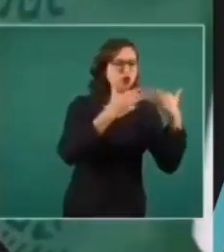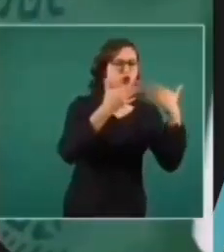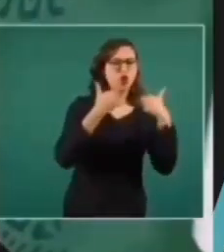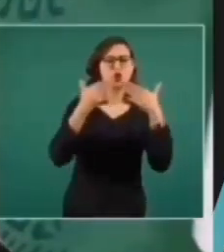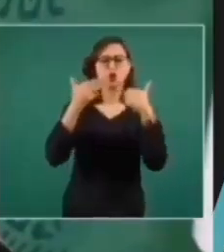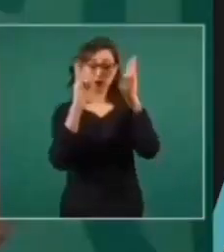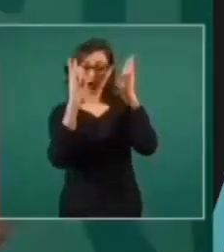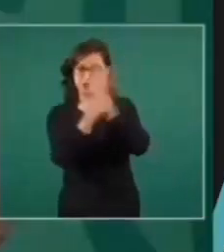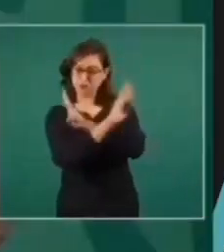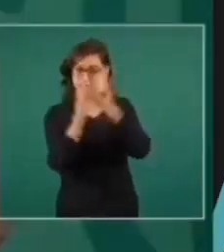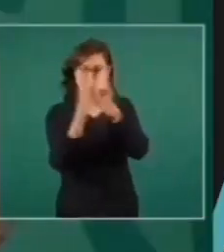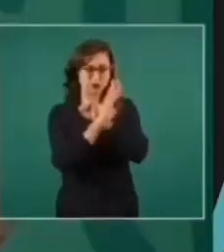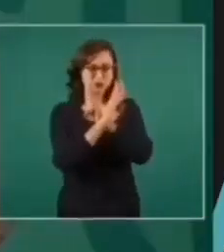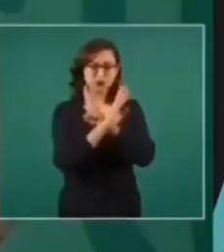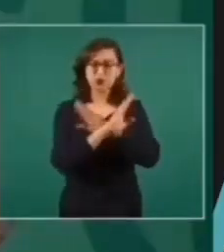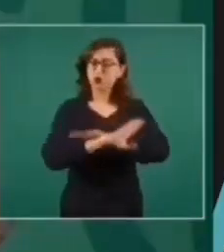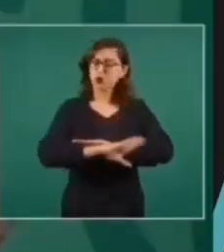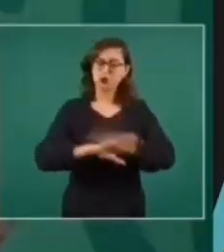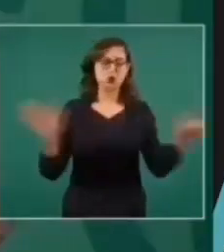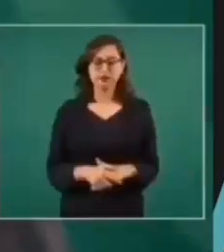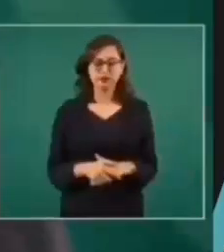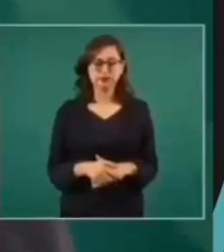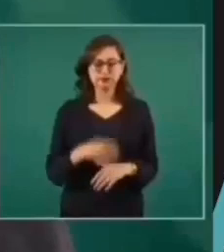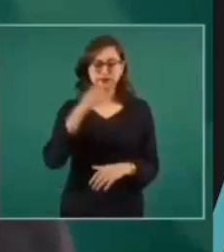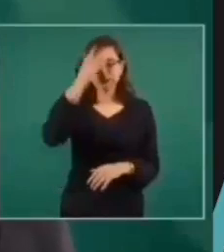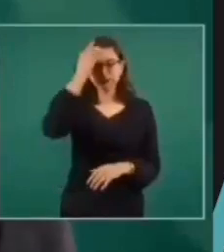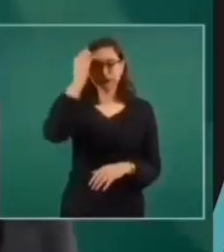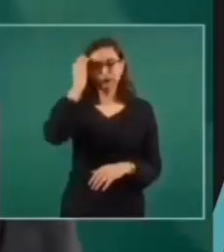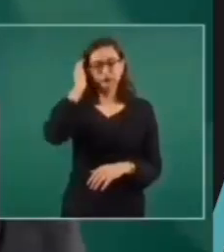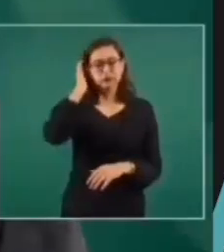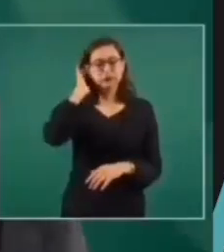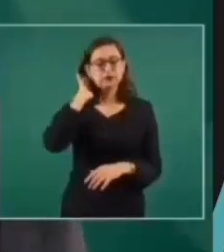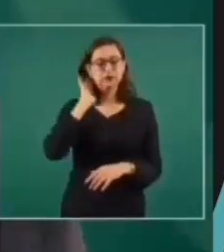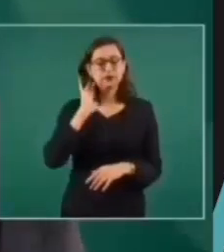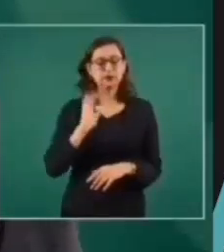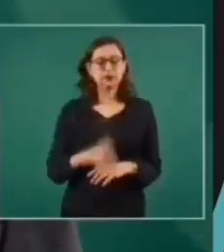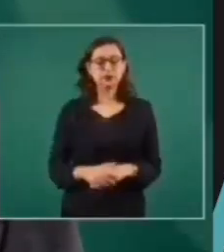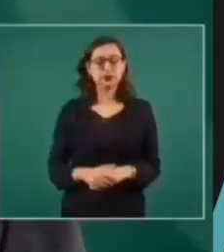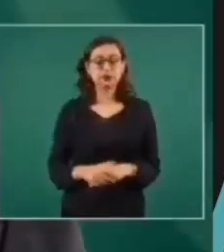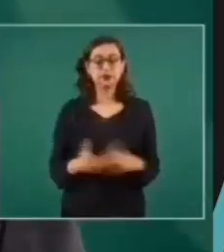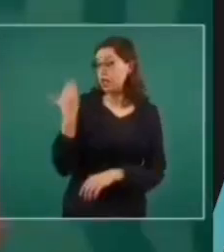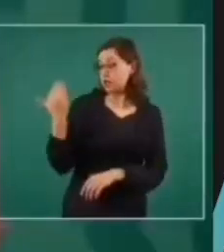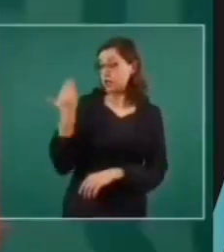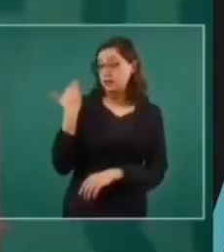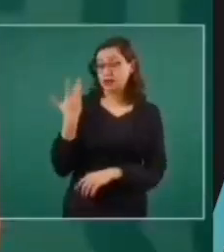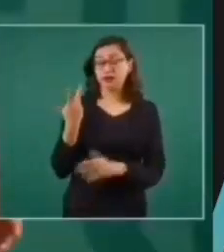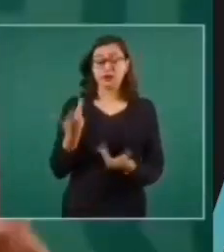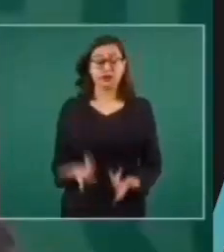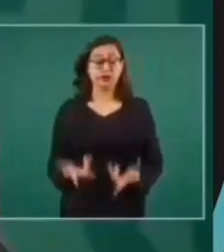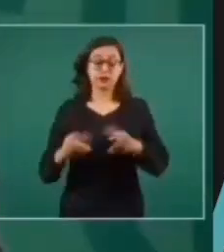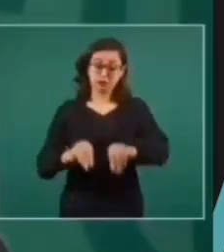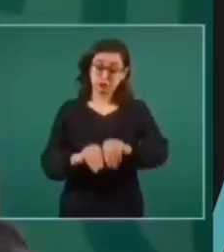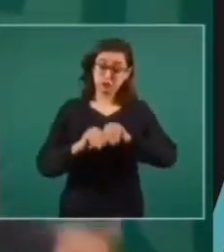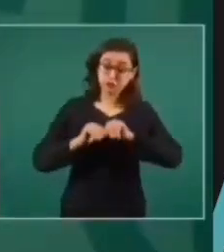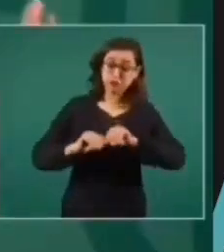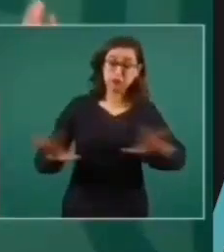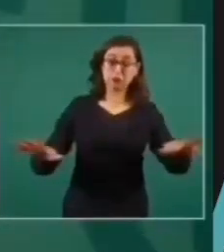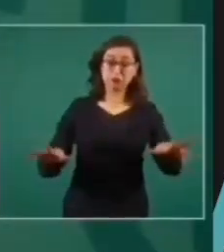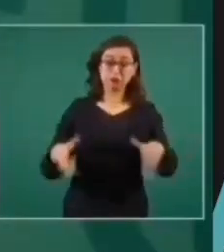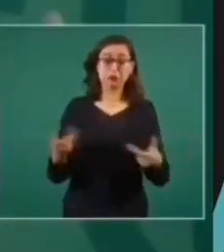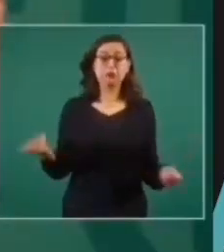espionaje que a eso quería llegar porque ahora se dio a conocer de que se